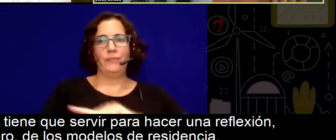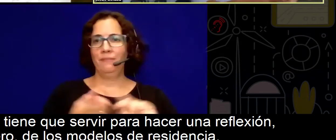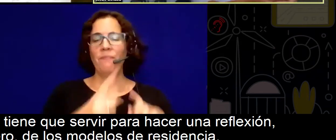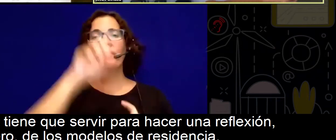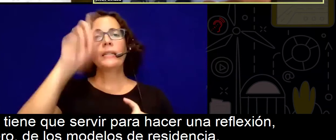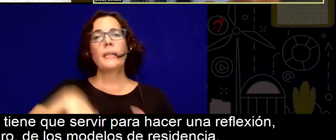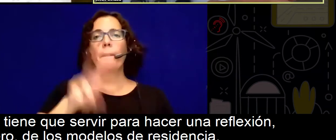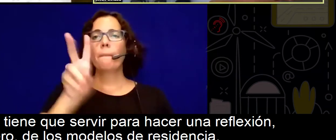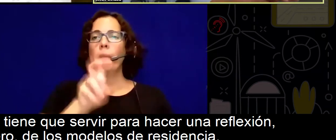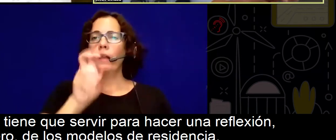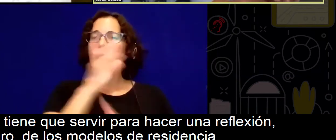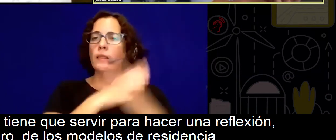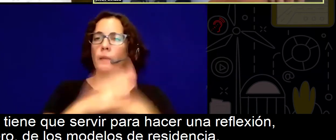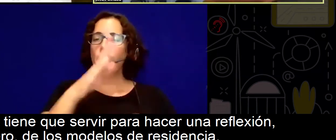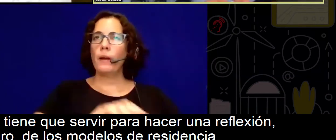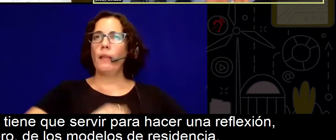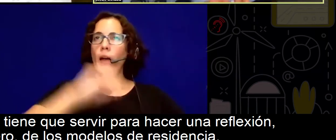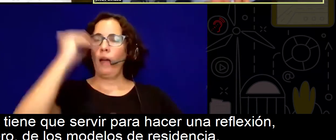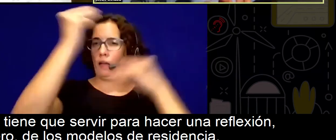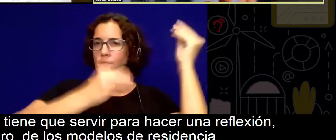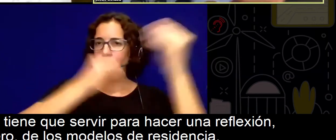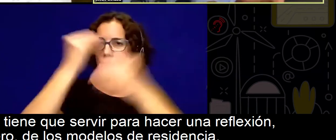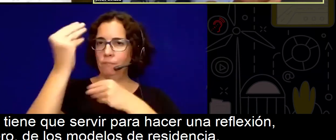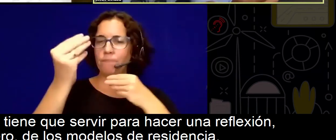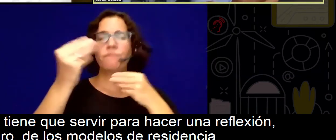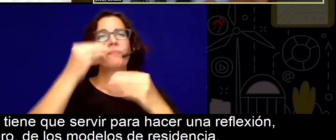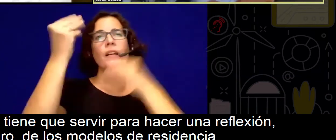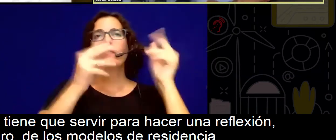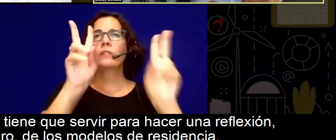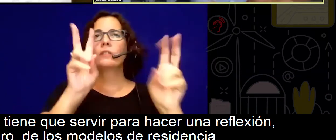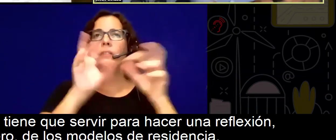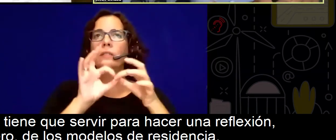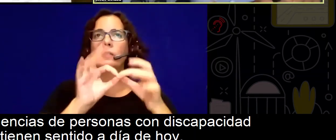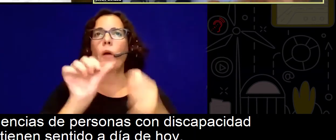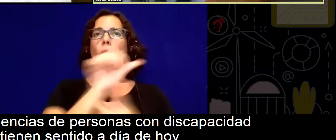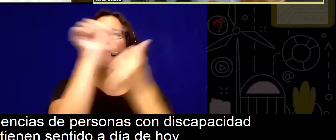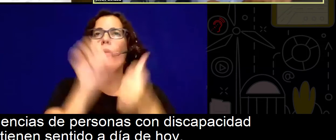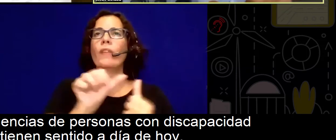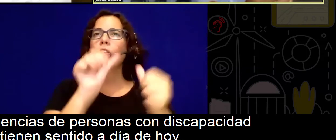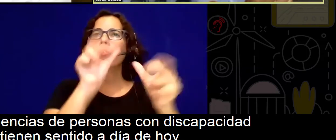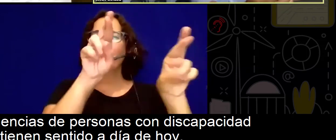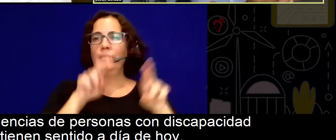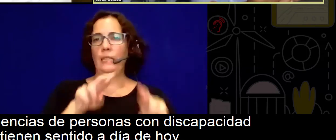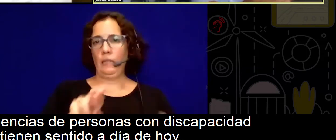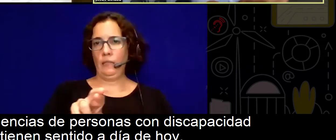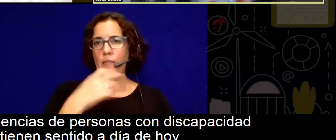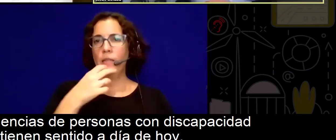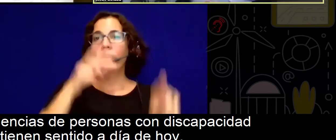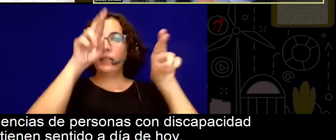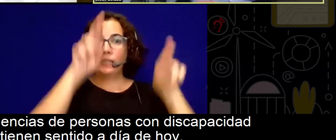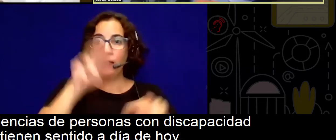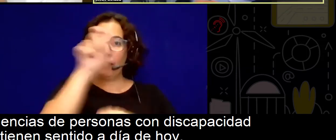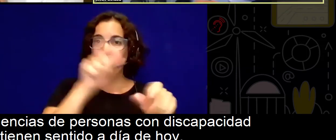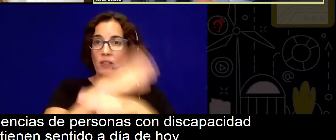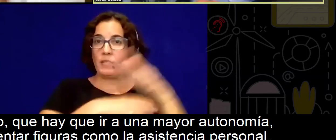en discapacidad para hacer una reflexión, ¿no? Primero, una reflexión de los modelos de residencia. Si las residencias de personas con discapacidad tienen